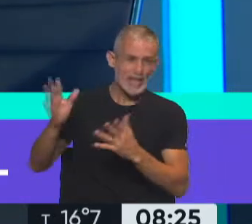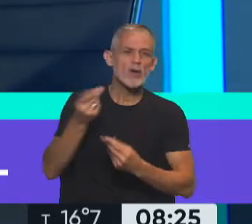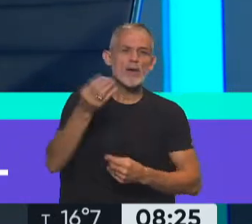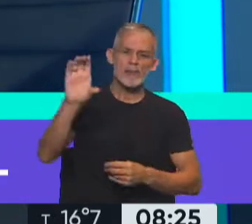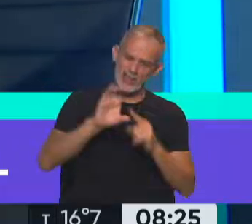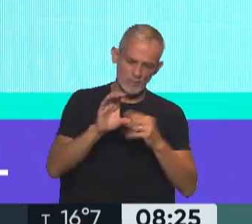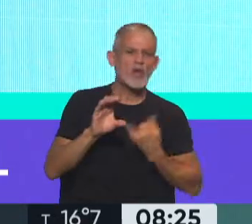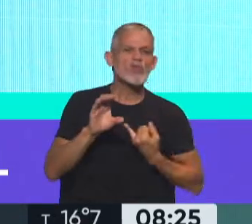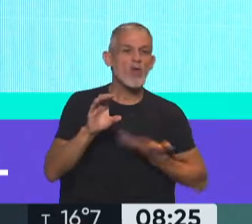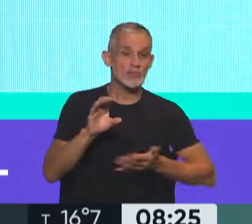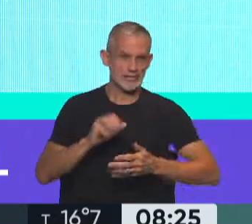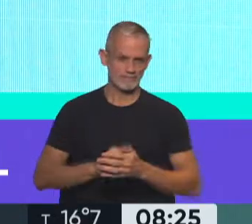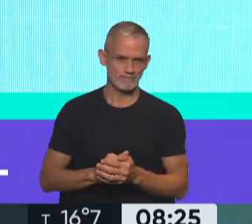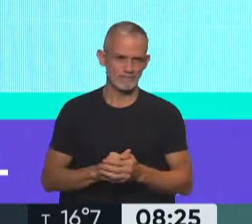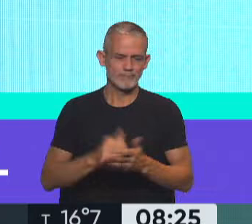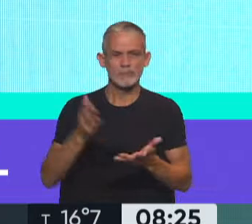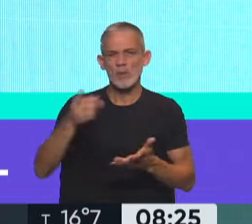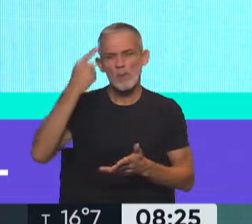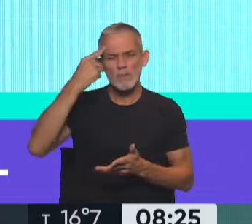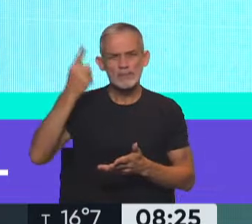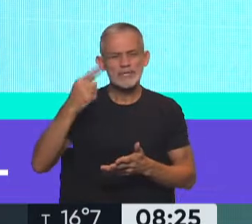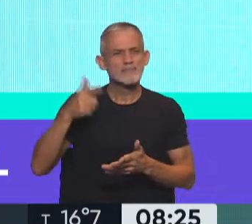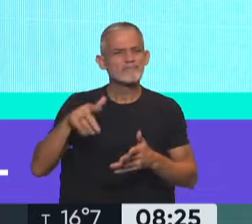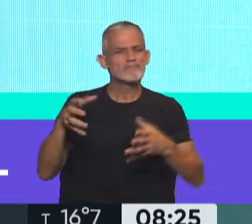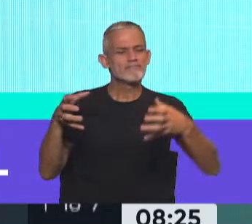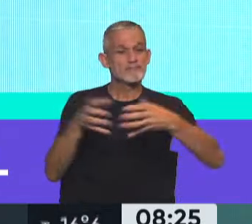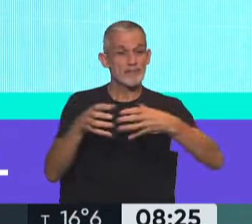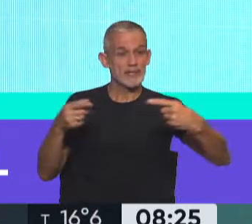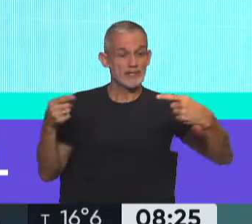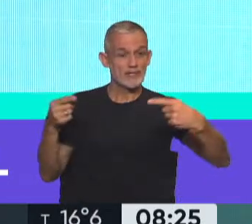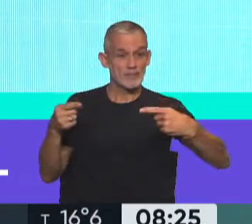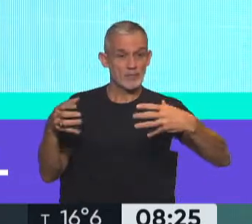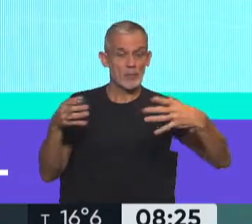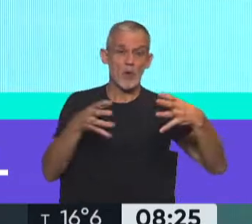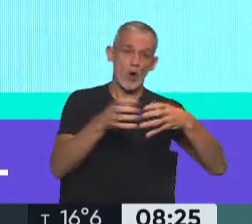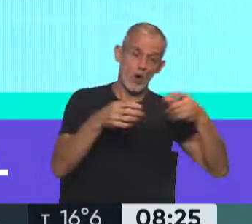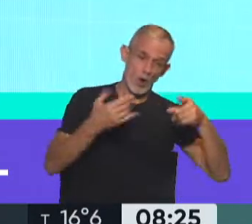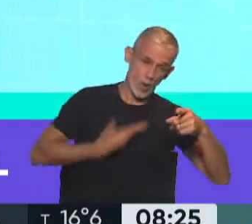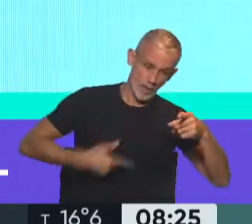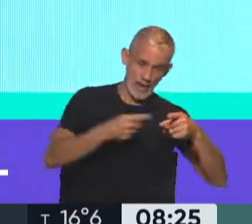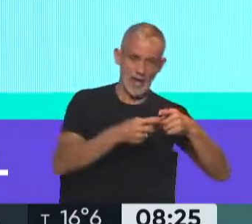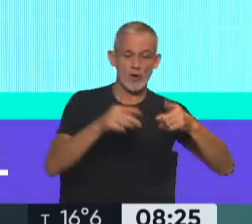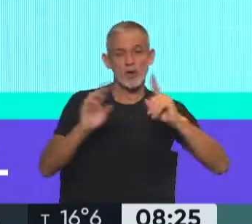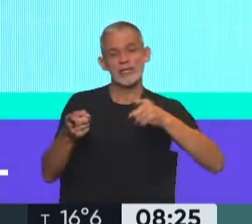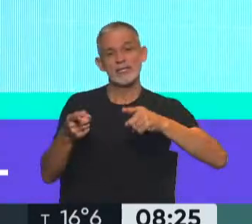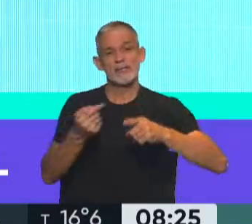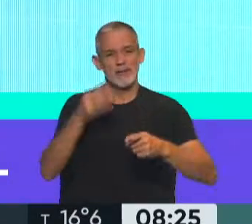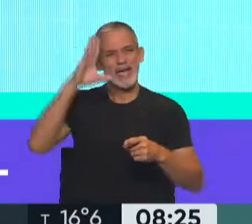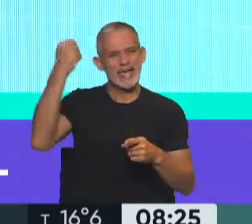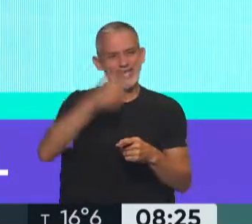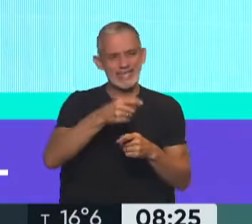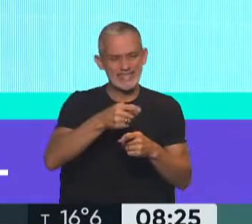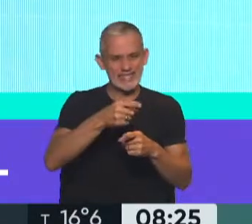recursos de la deuda que tomó el expresidente. ¿Qué le molesta más al sector de la coalición de gobierno, liderado por Cristina Fernández